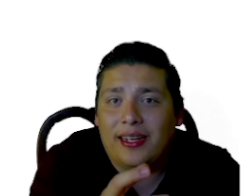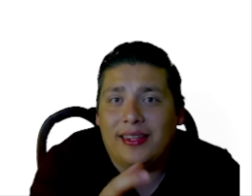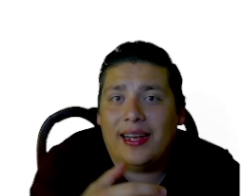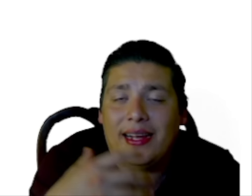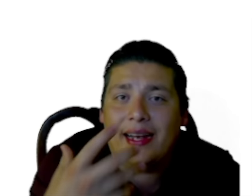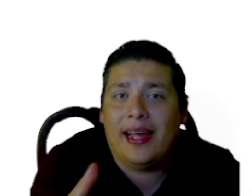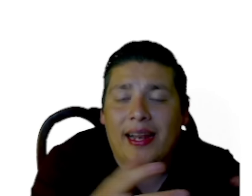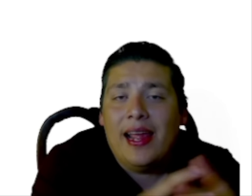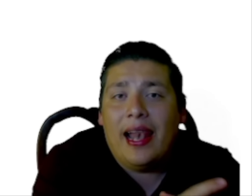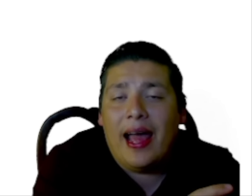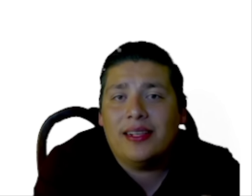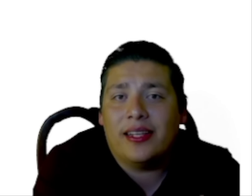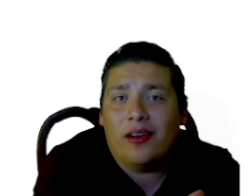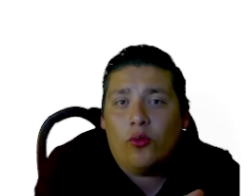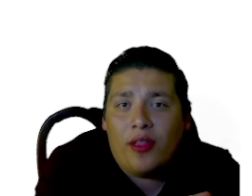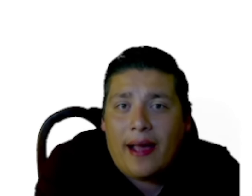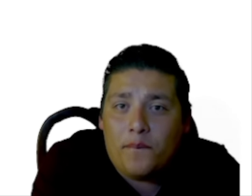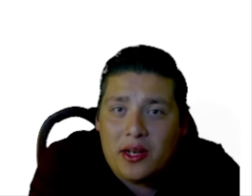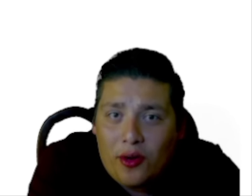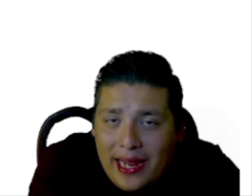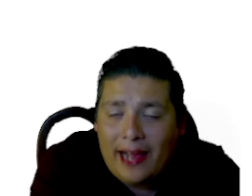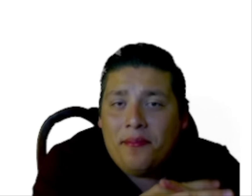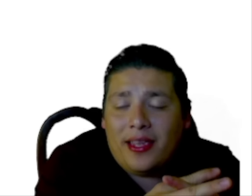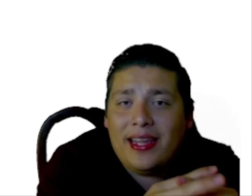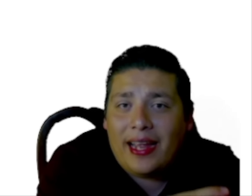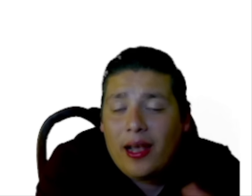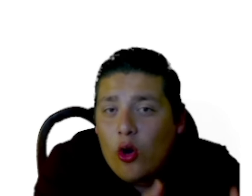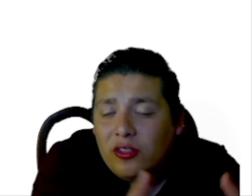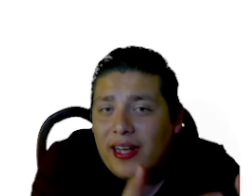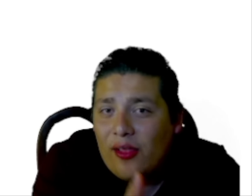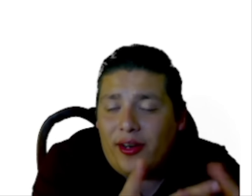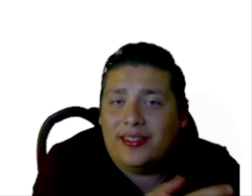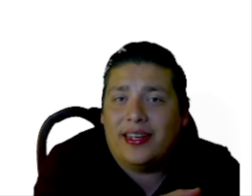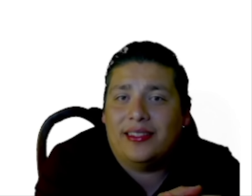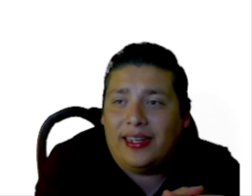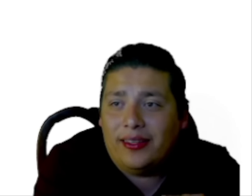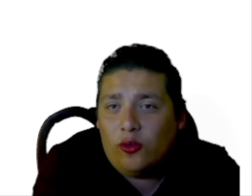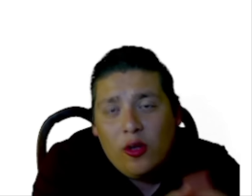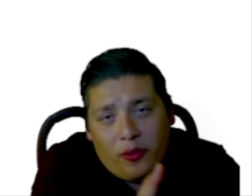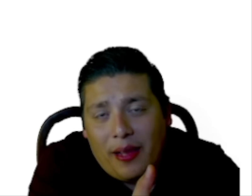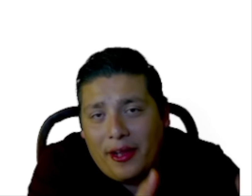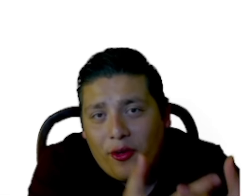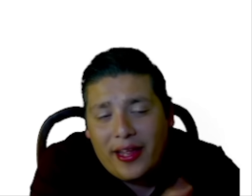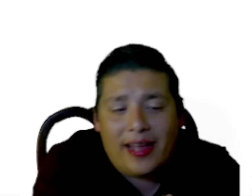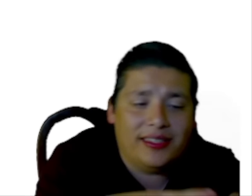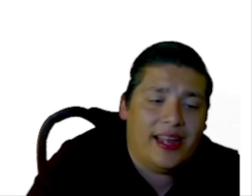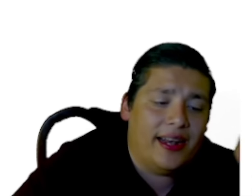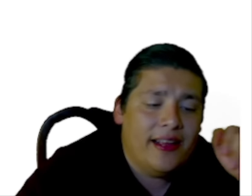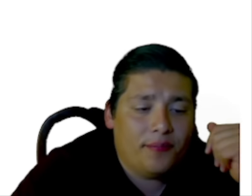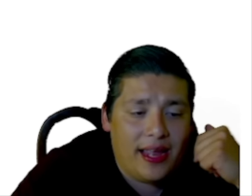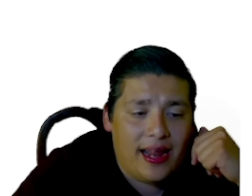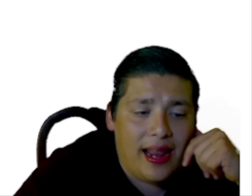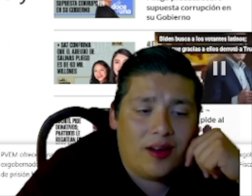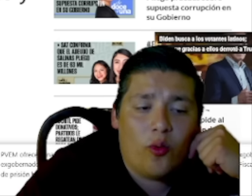separados para tratar de ganar la segunda minoría y que los senadores, en este caso, pues la mayoría